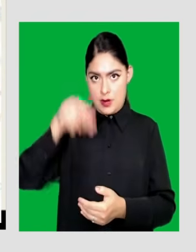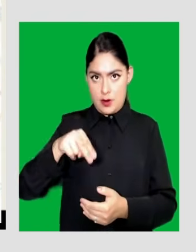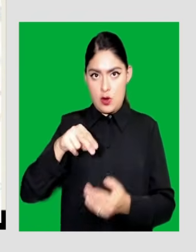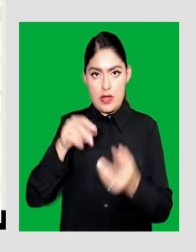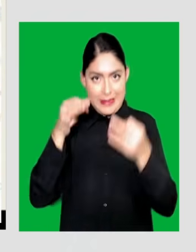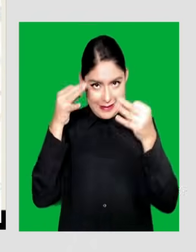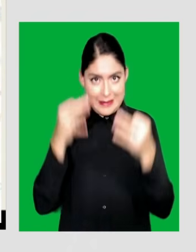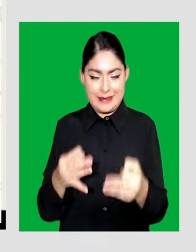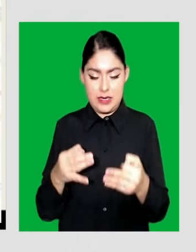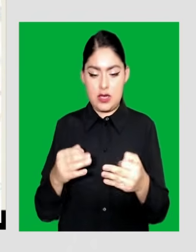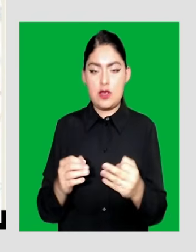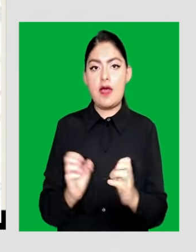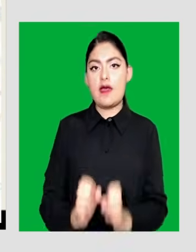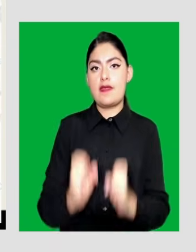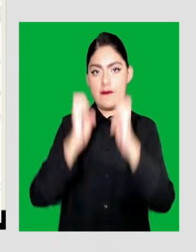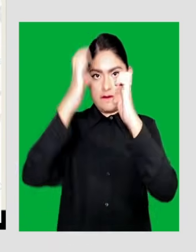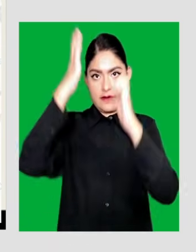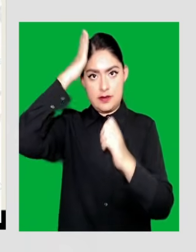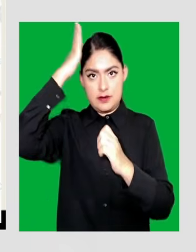Y la guardamos.